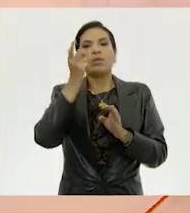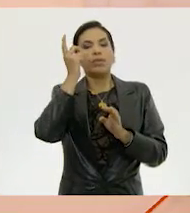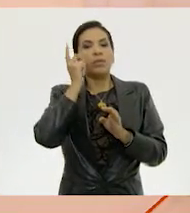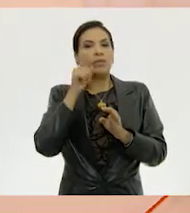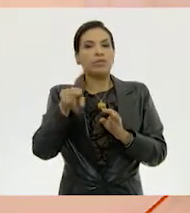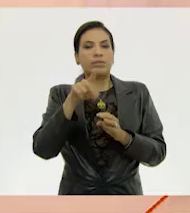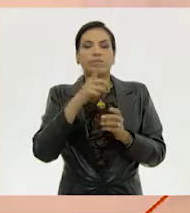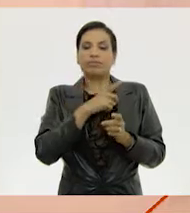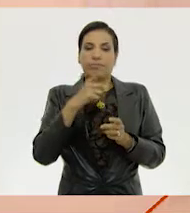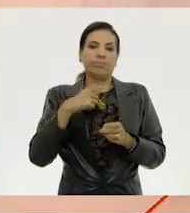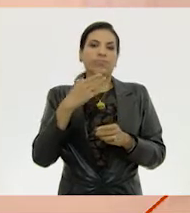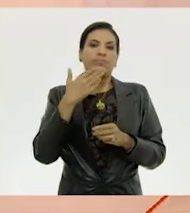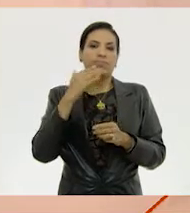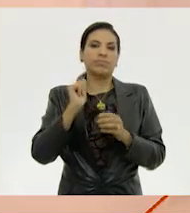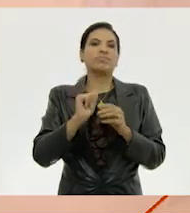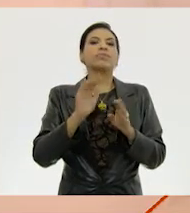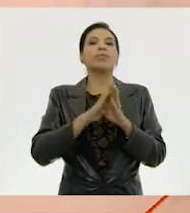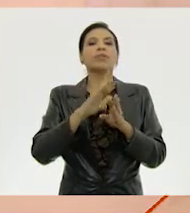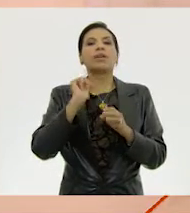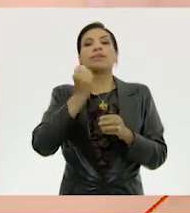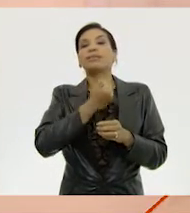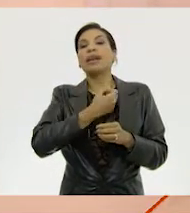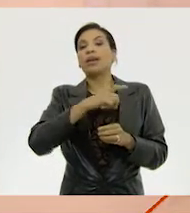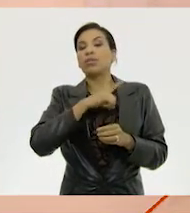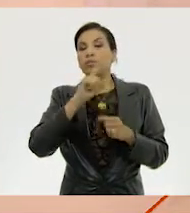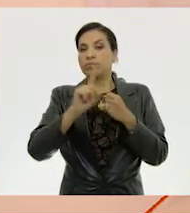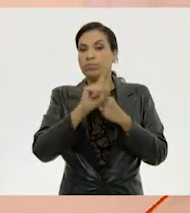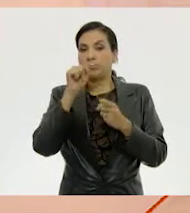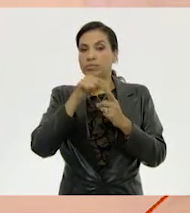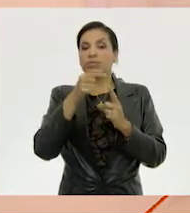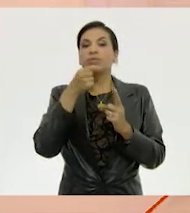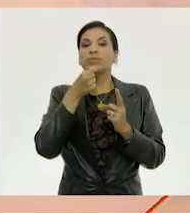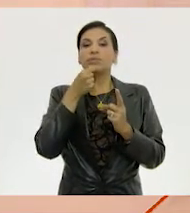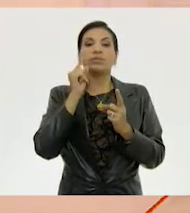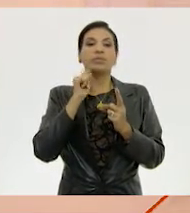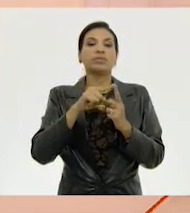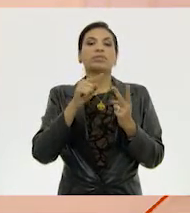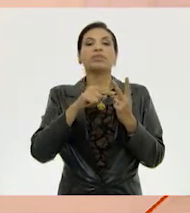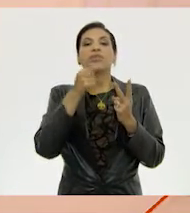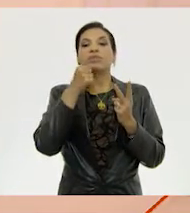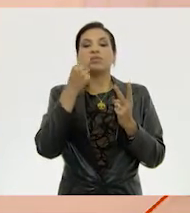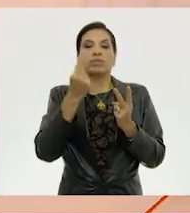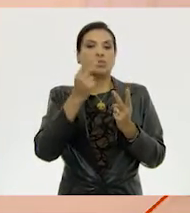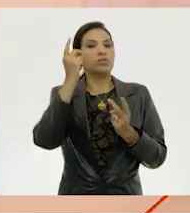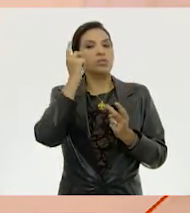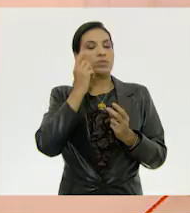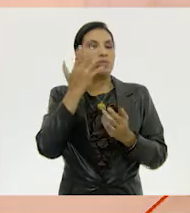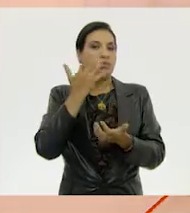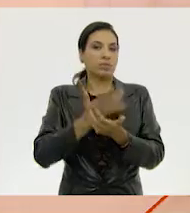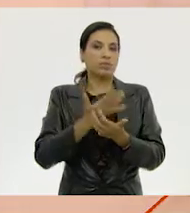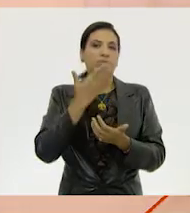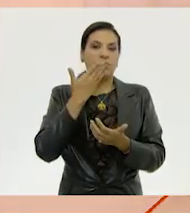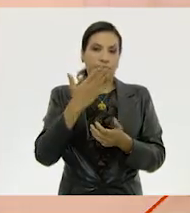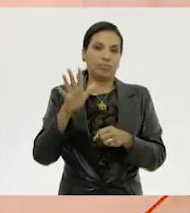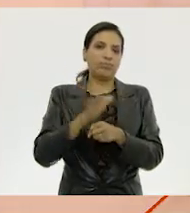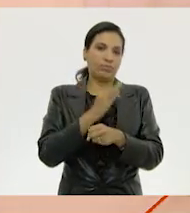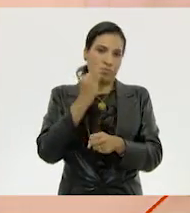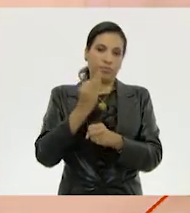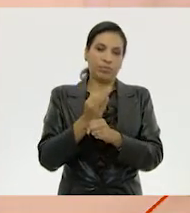saludables repercuten en el estado general de salud. Las niñas y los niños necesitan dormir y descansar lo